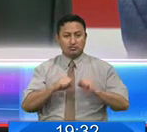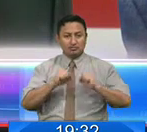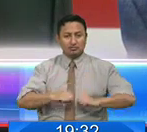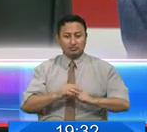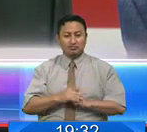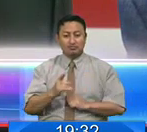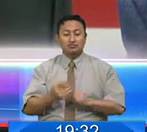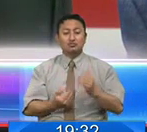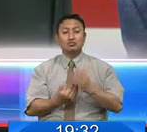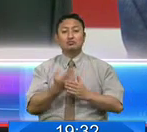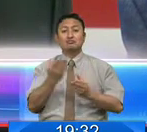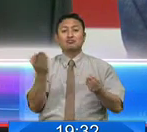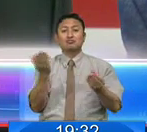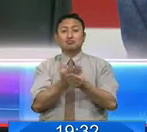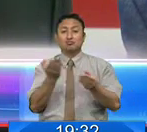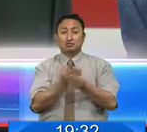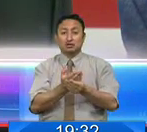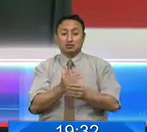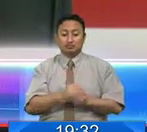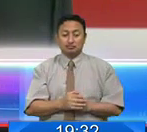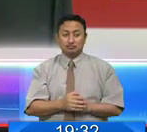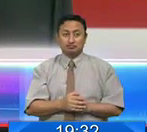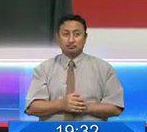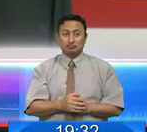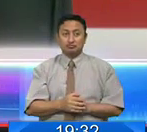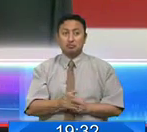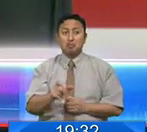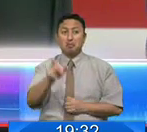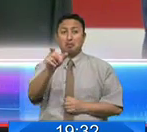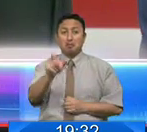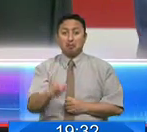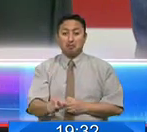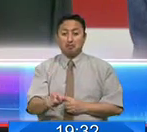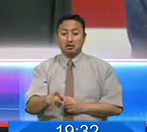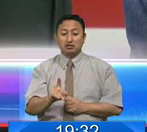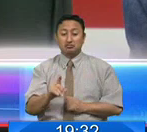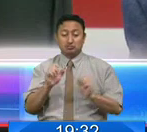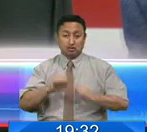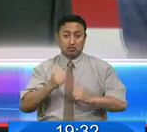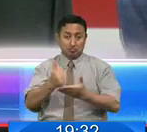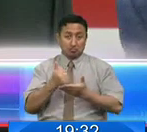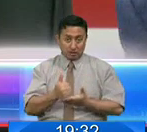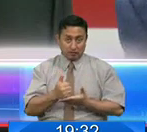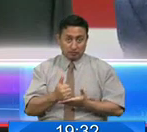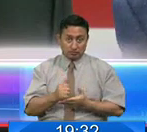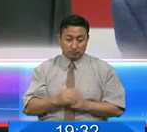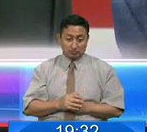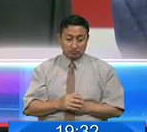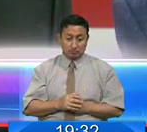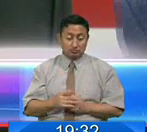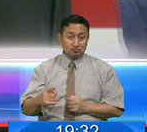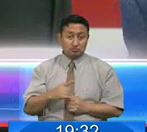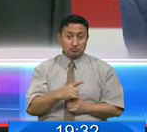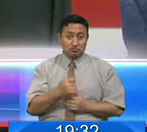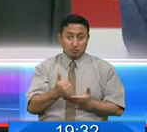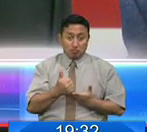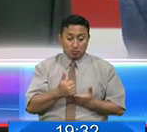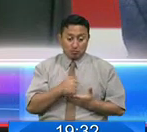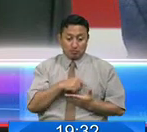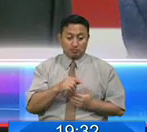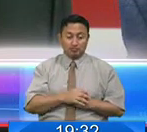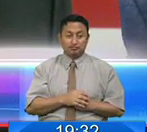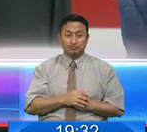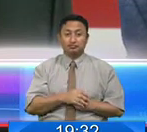de sus carpetas de aquellos que se pueden acoger a los beneficios penitenciarios esto nos ha permitido en el